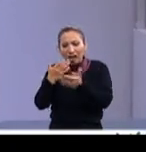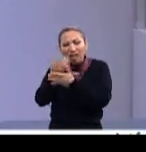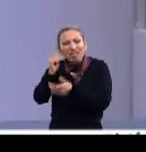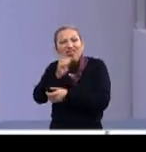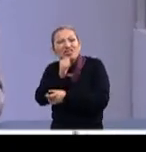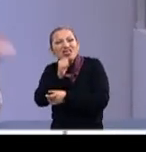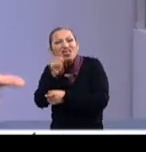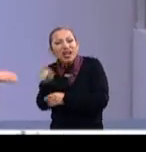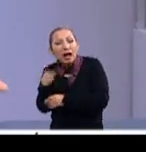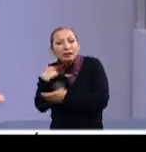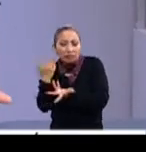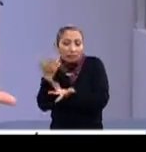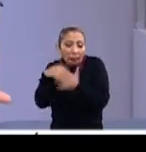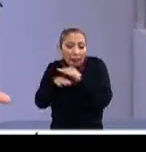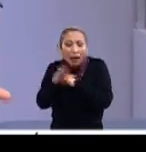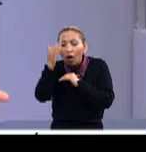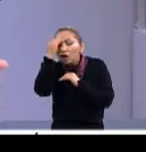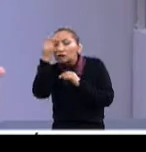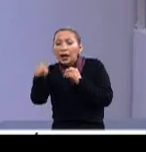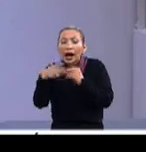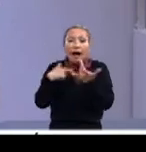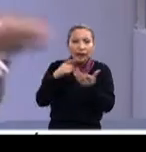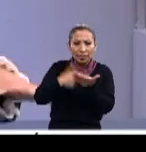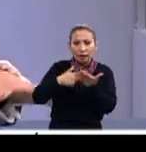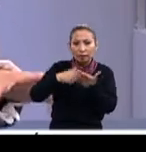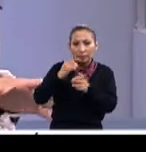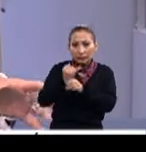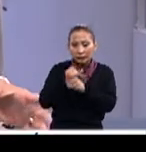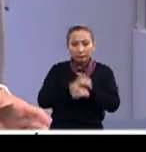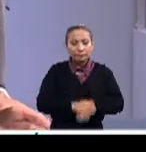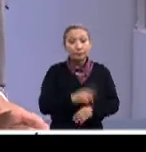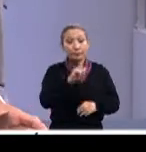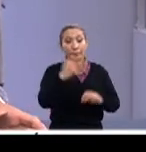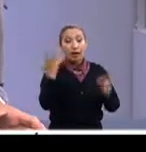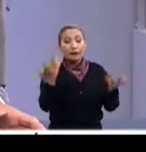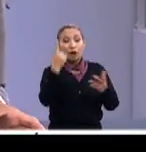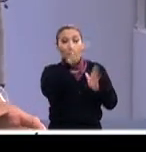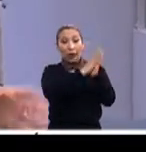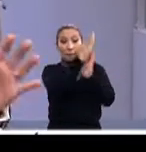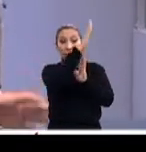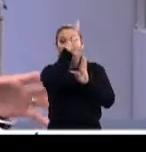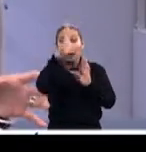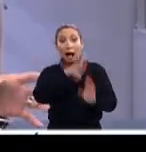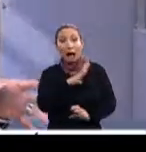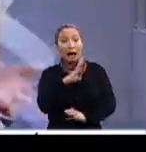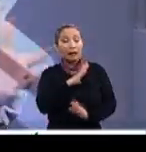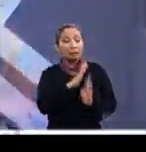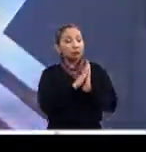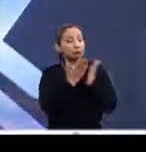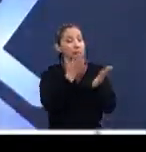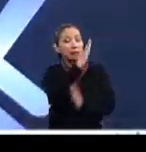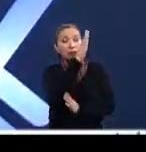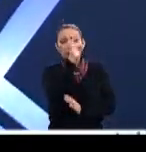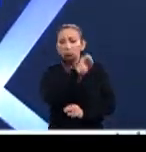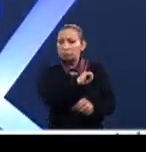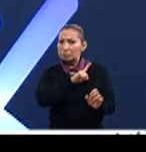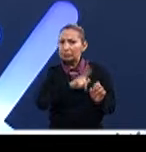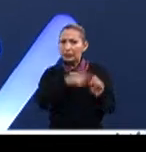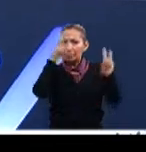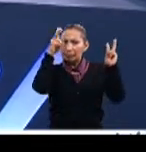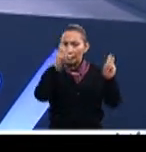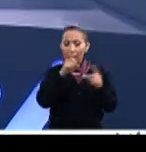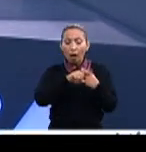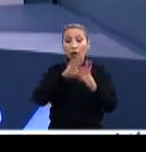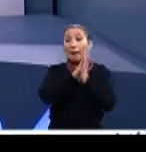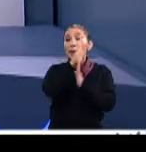acerque y que pues que también conozca las fuentes que tenemos ahí. Primero, pues la creación de una biblioteca que es especializada,